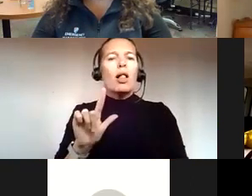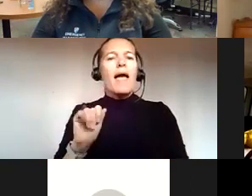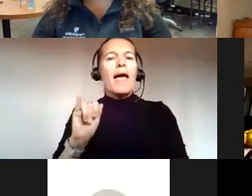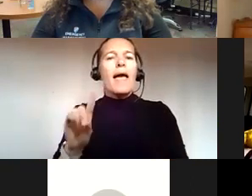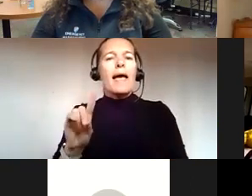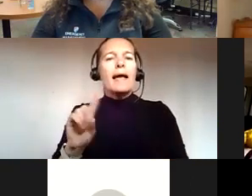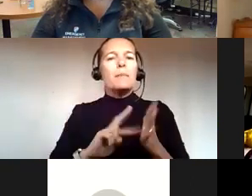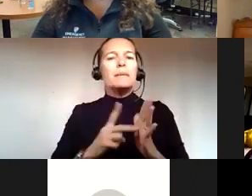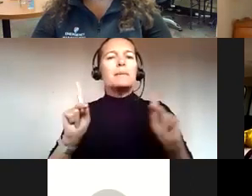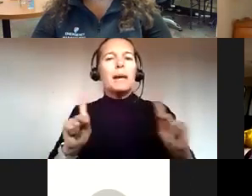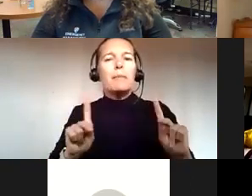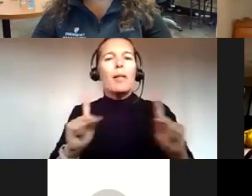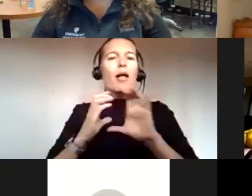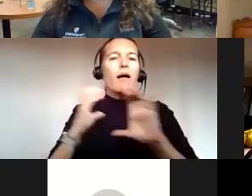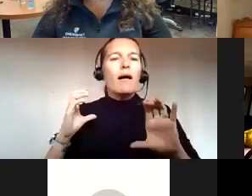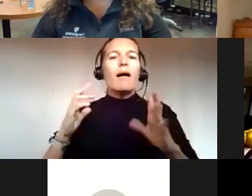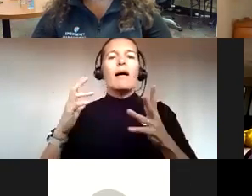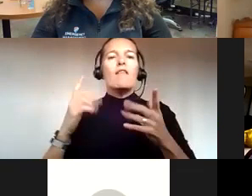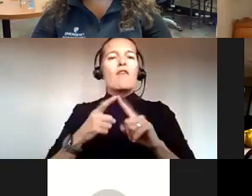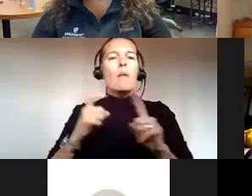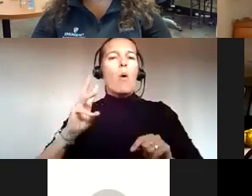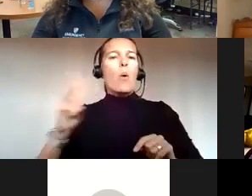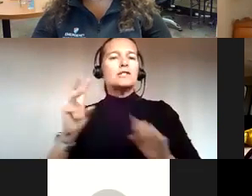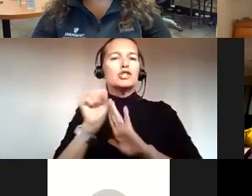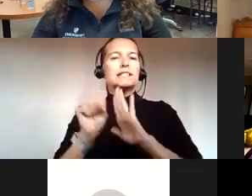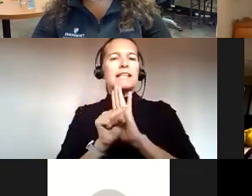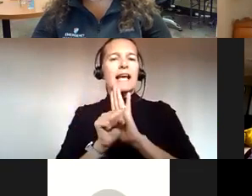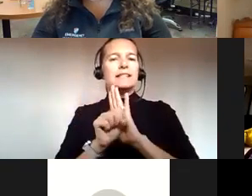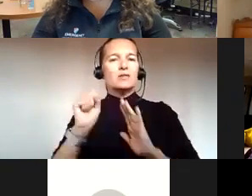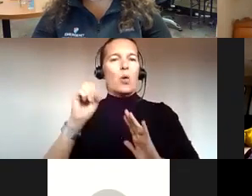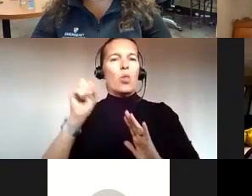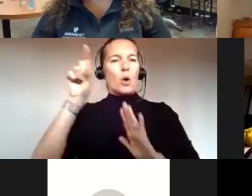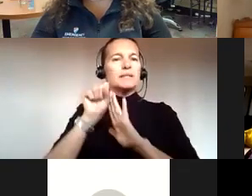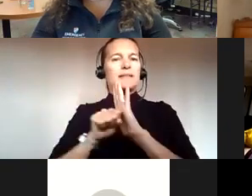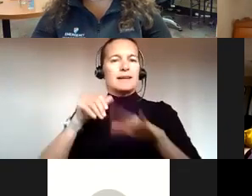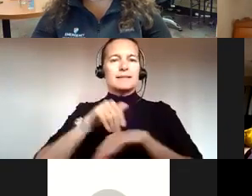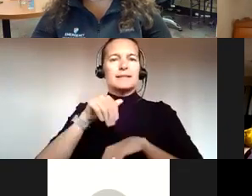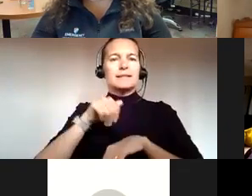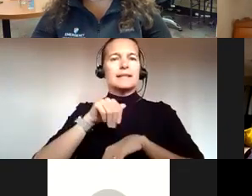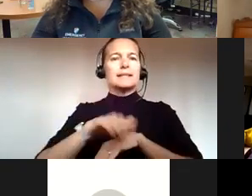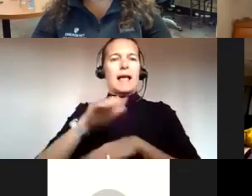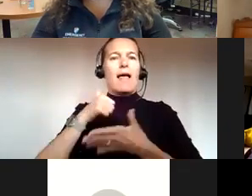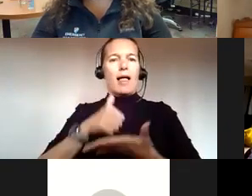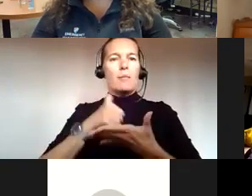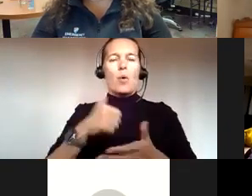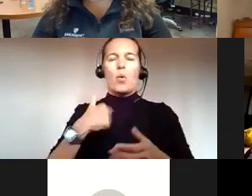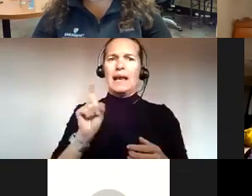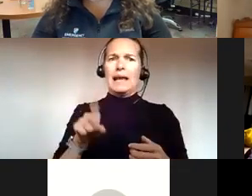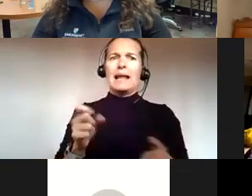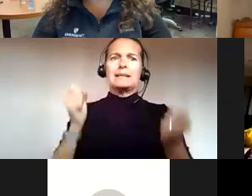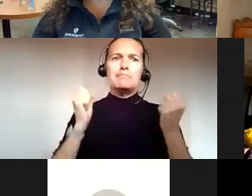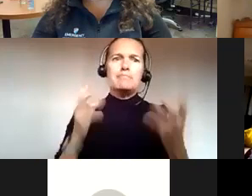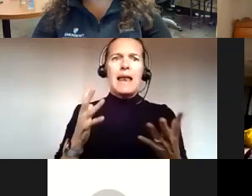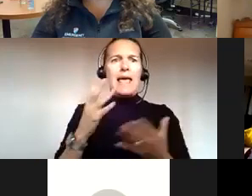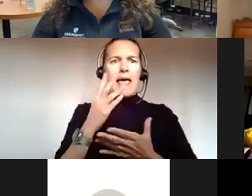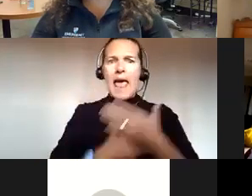y vemos que nos están ayudando con maquinaria, y estamos muy agradecidos por toda la ayuda que nos están brindando. Necesitamos